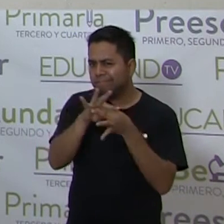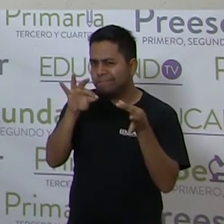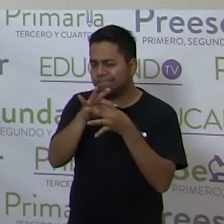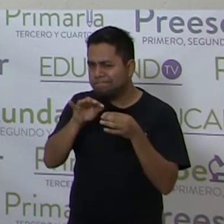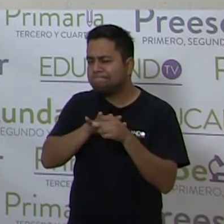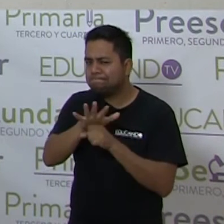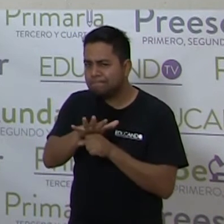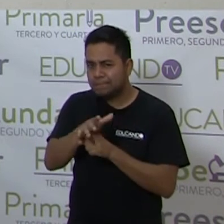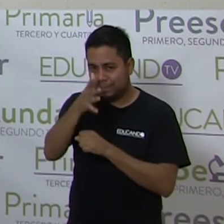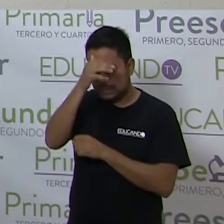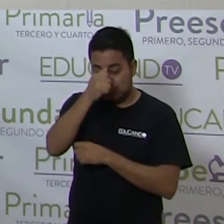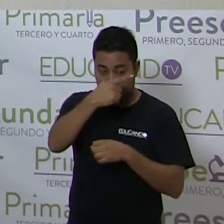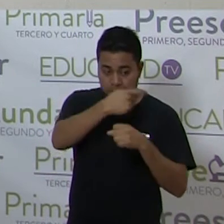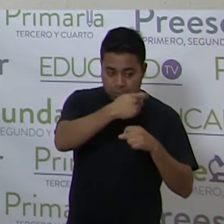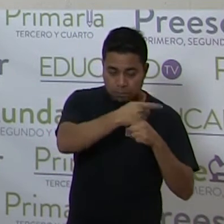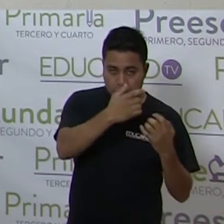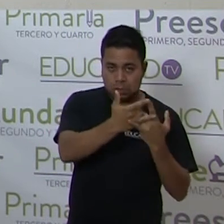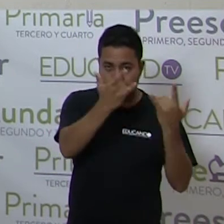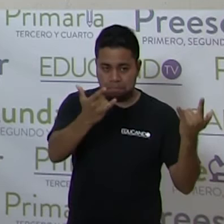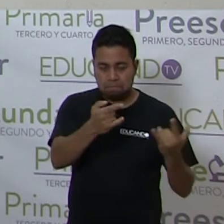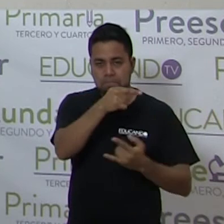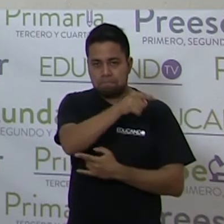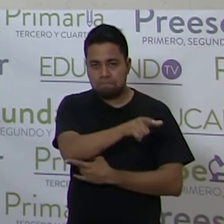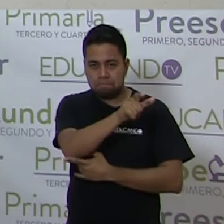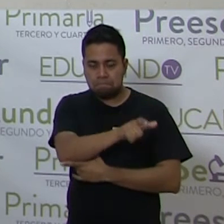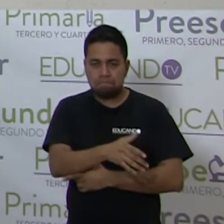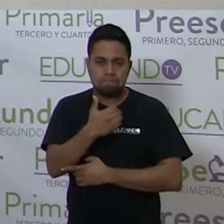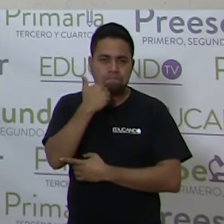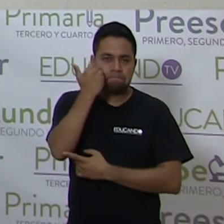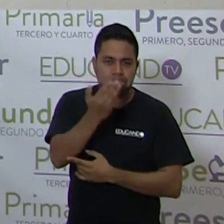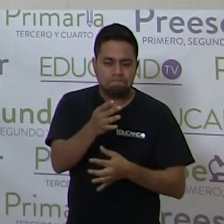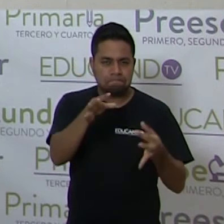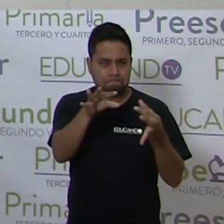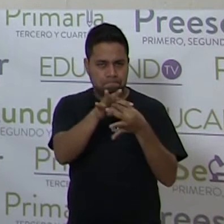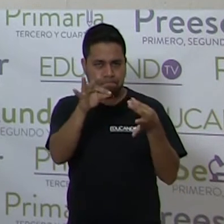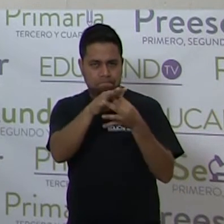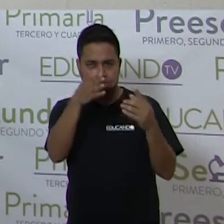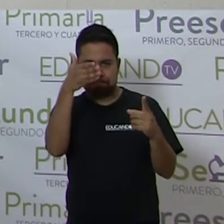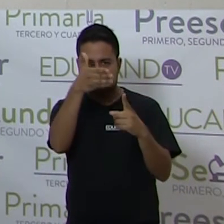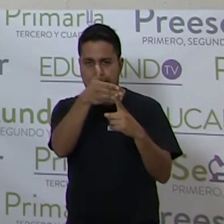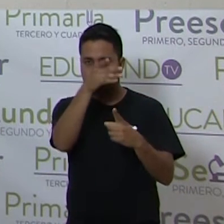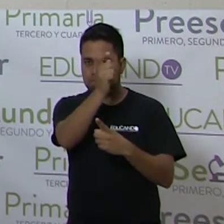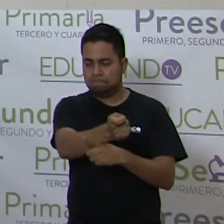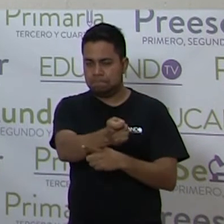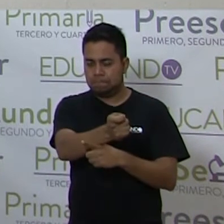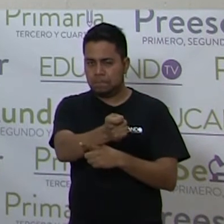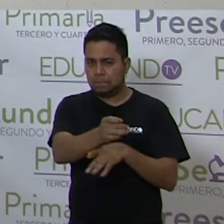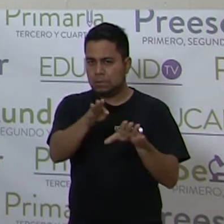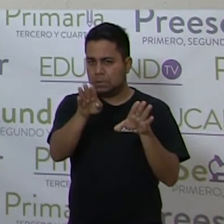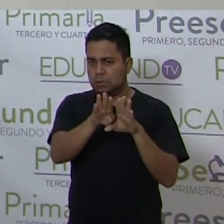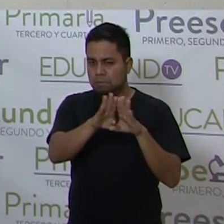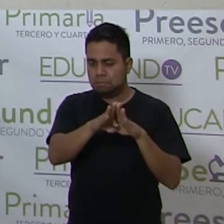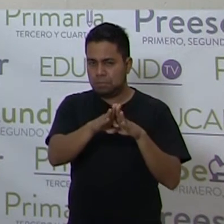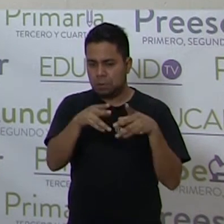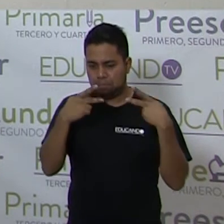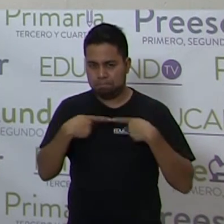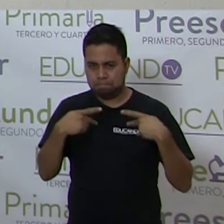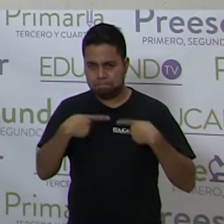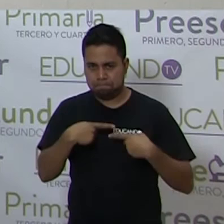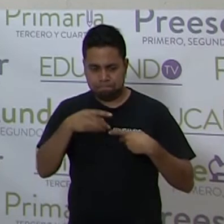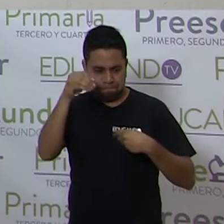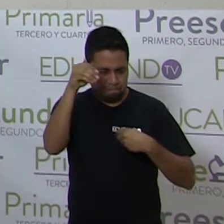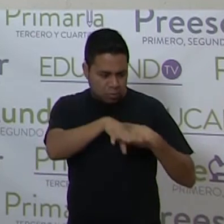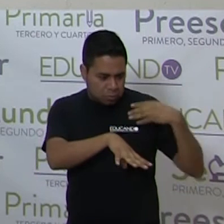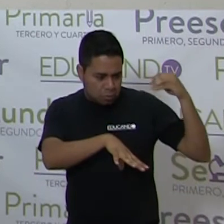de Prometeo, lo que pretende explicar es cómo crear seres semejantes a